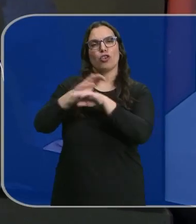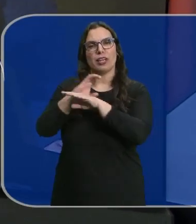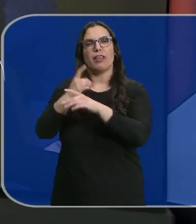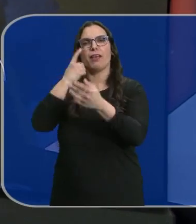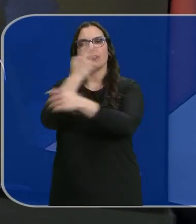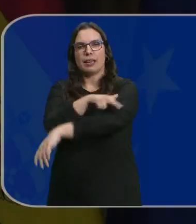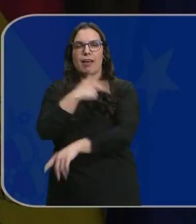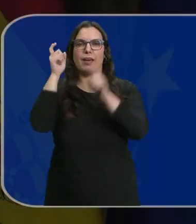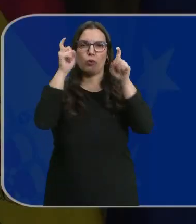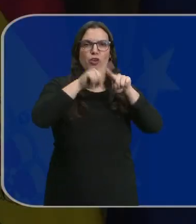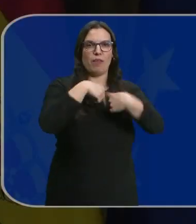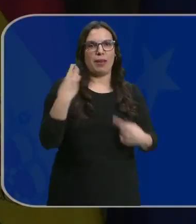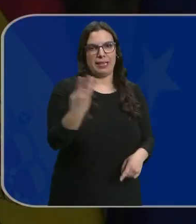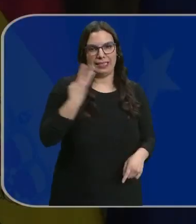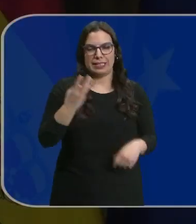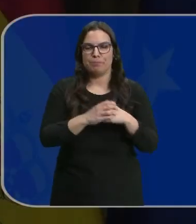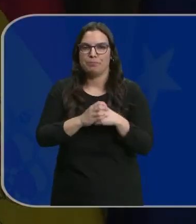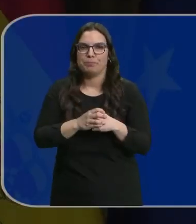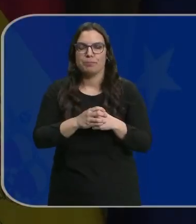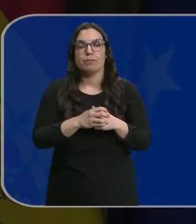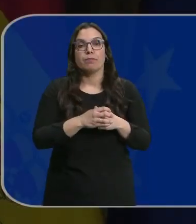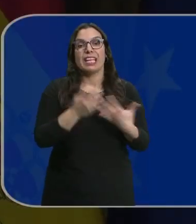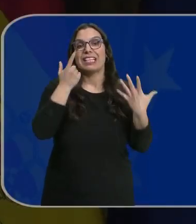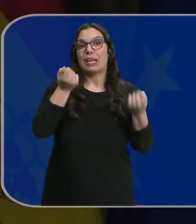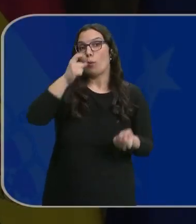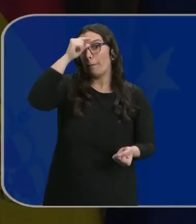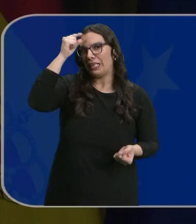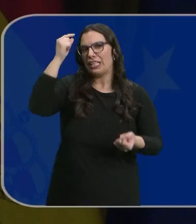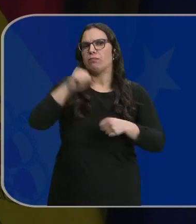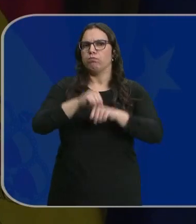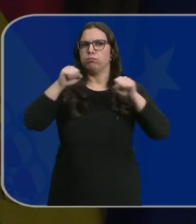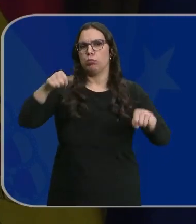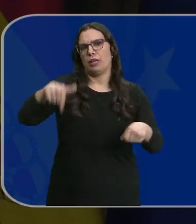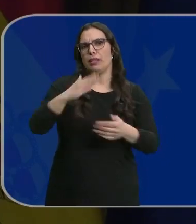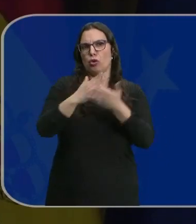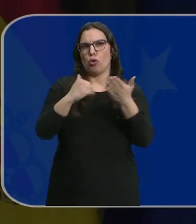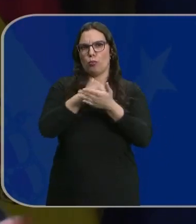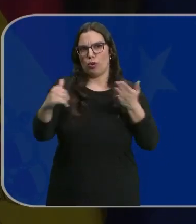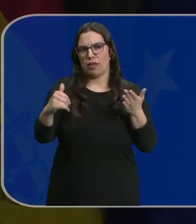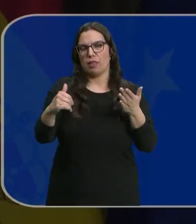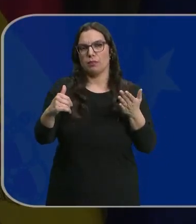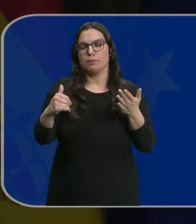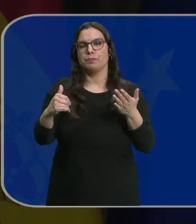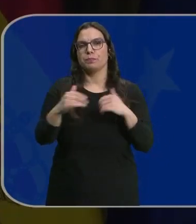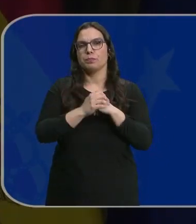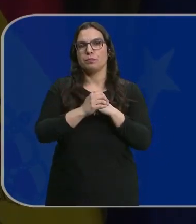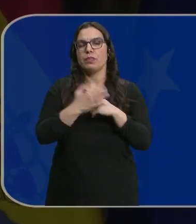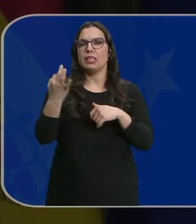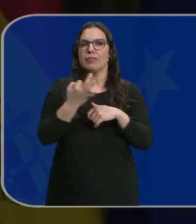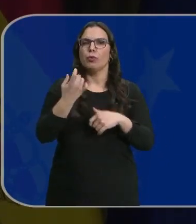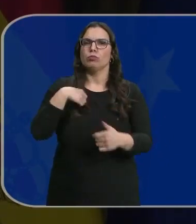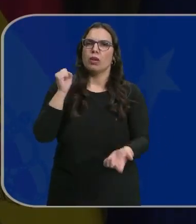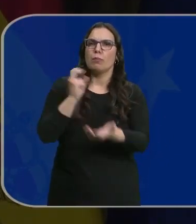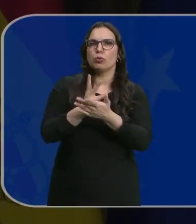Familia. Vamos a reforzar nuestra salud mental en nuestra comunidad autónoma. Tenemos que hacer